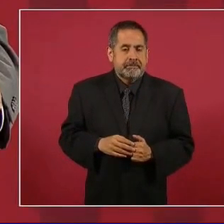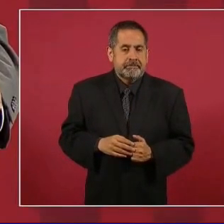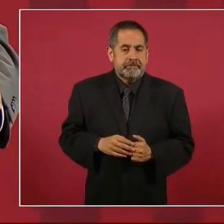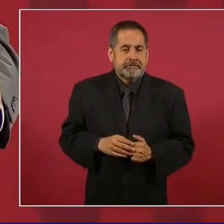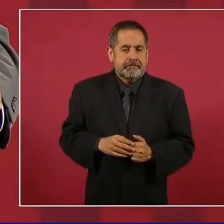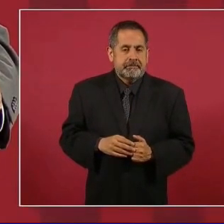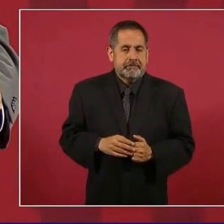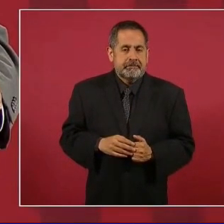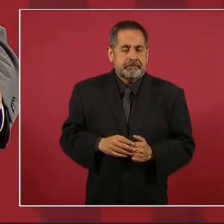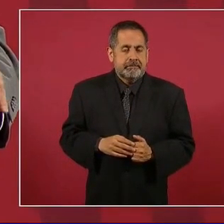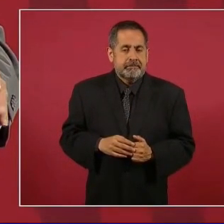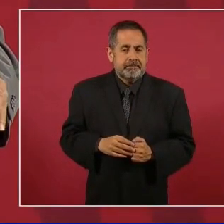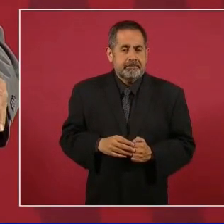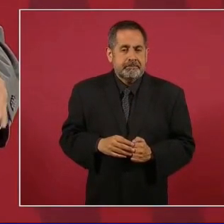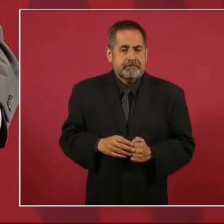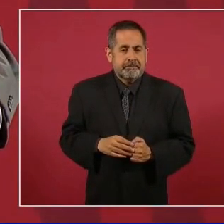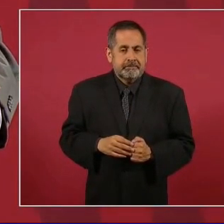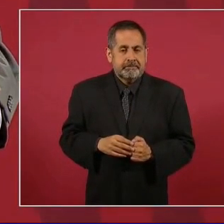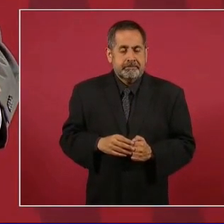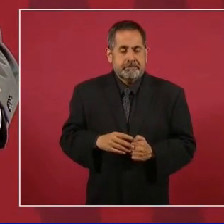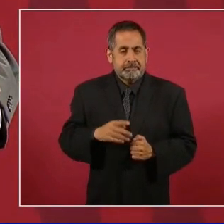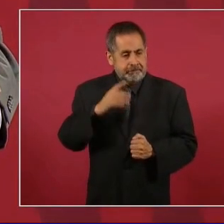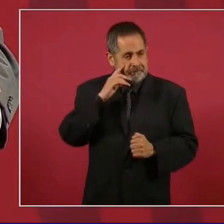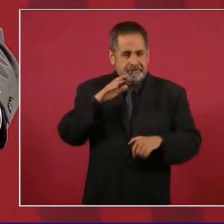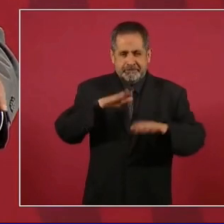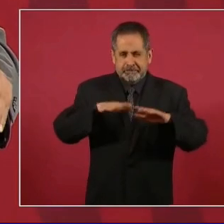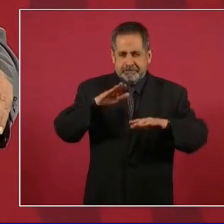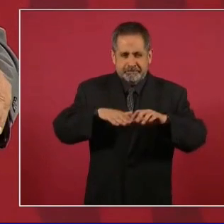se convoca para ocupar